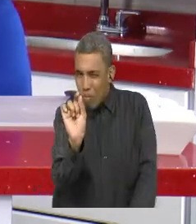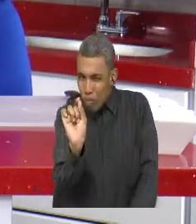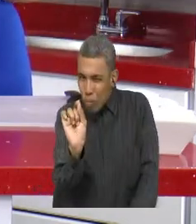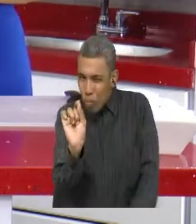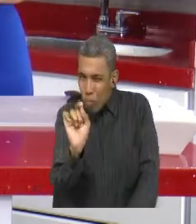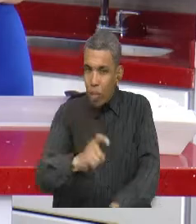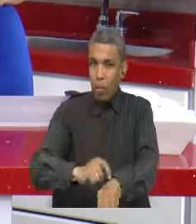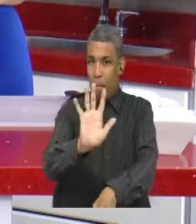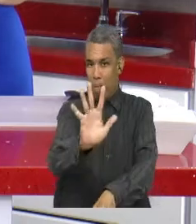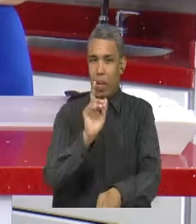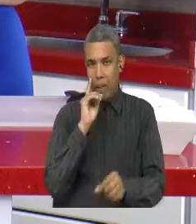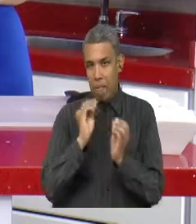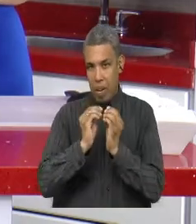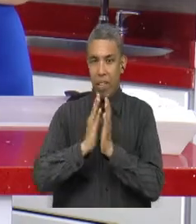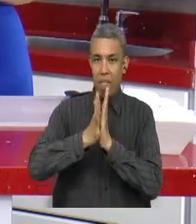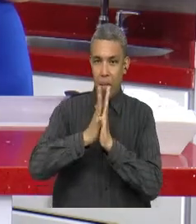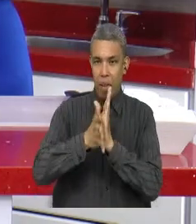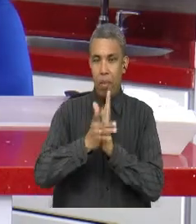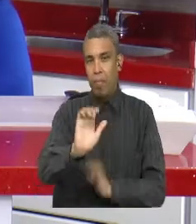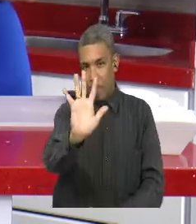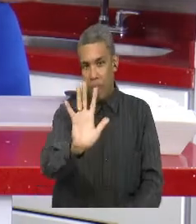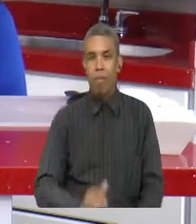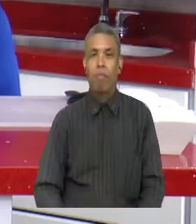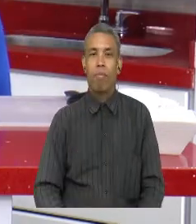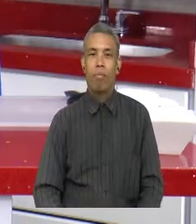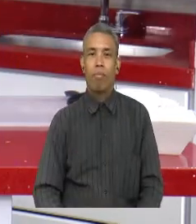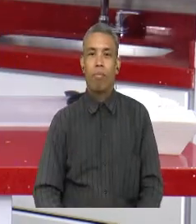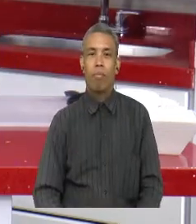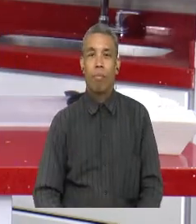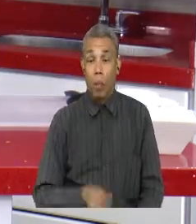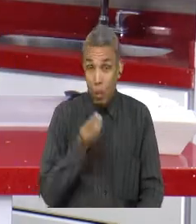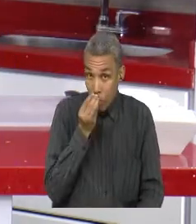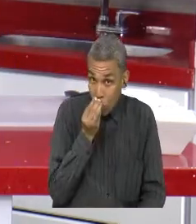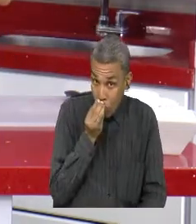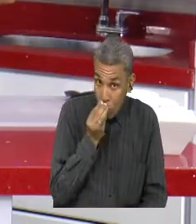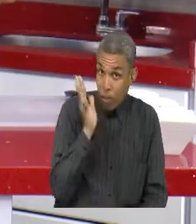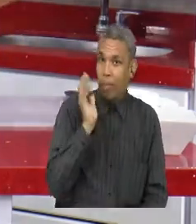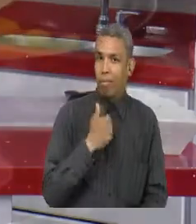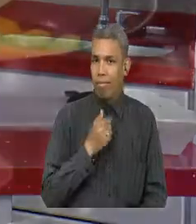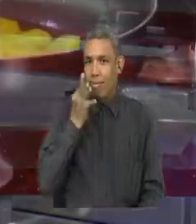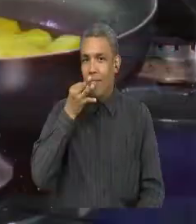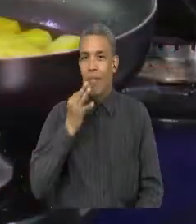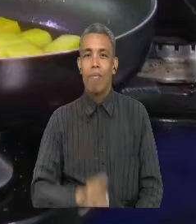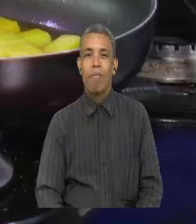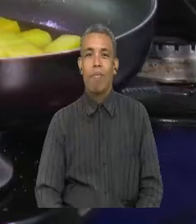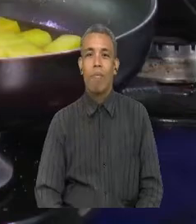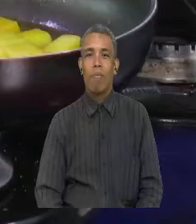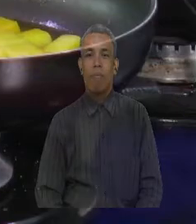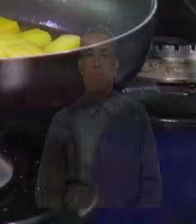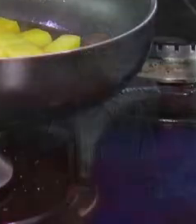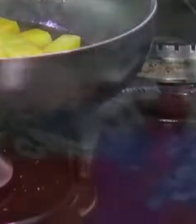pero ustedes no se despeguen porque ya regresamos con más de esto que de verdad está A Pedir de Boca.